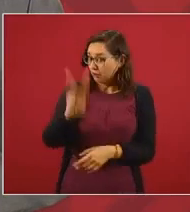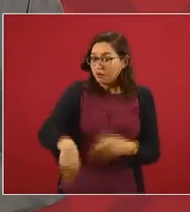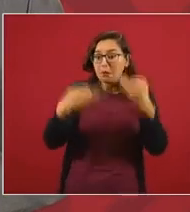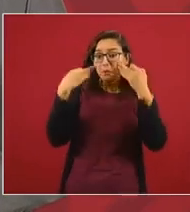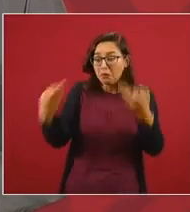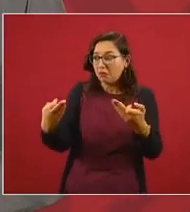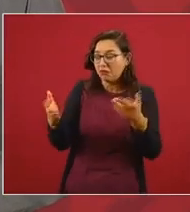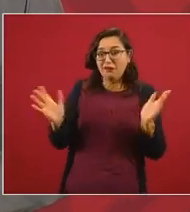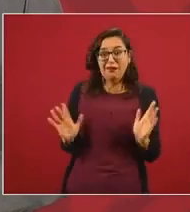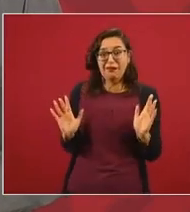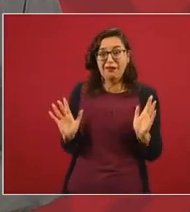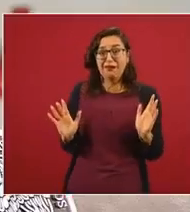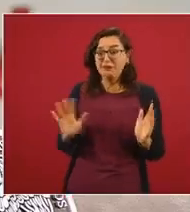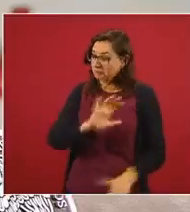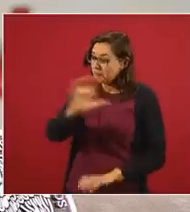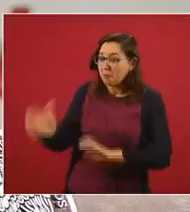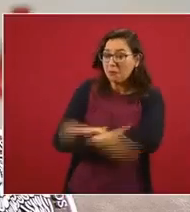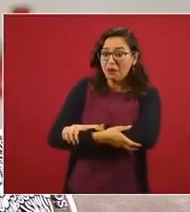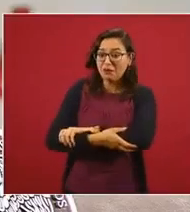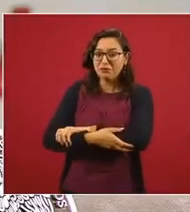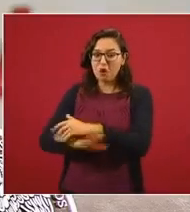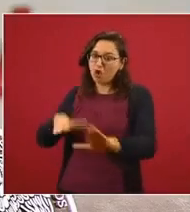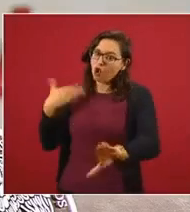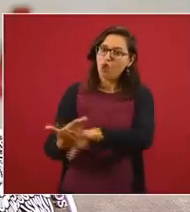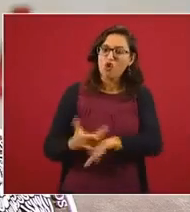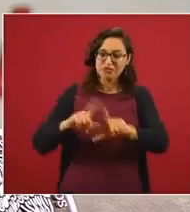Pacto contra México, pues fue